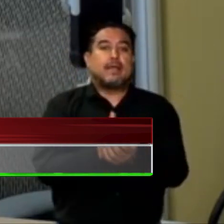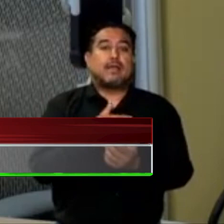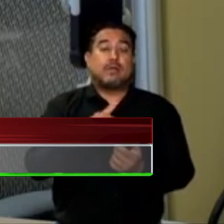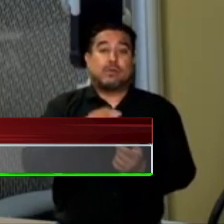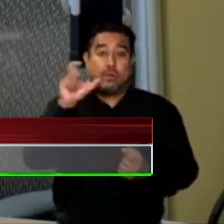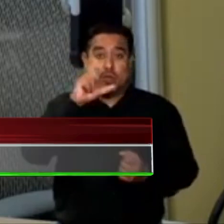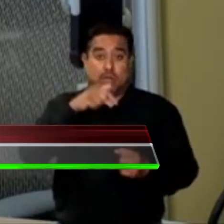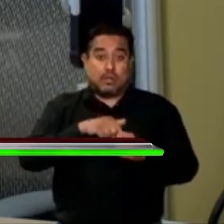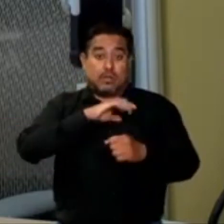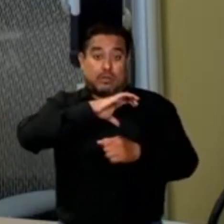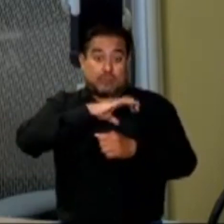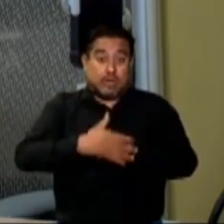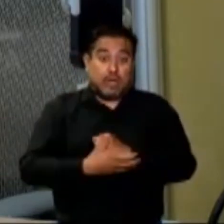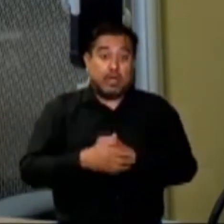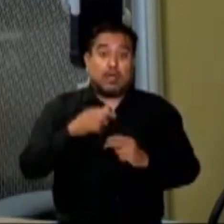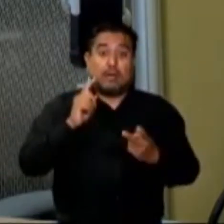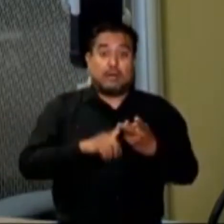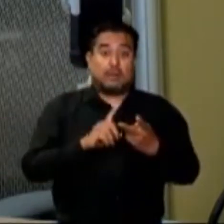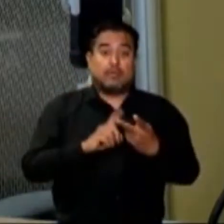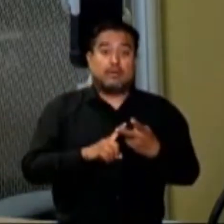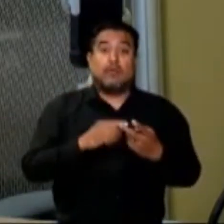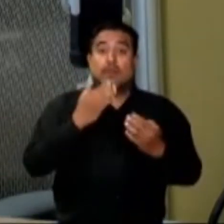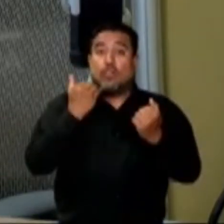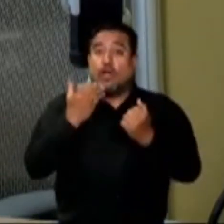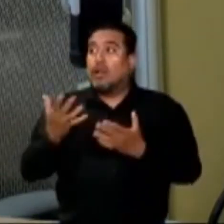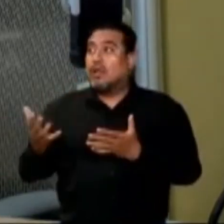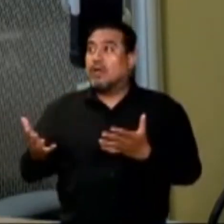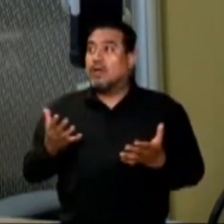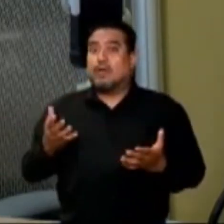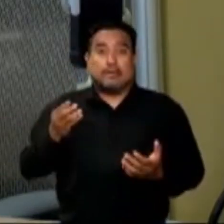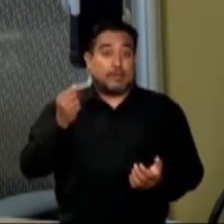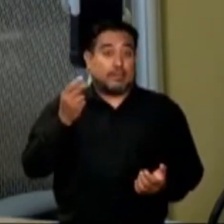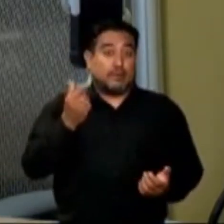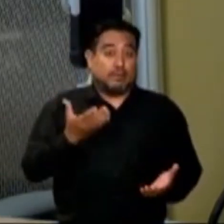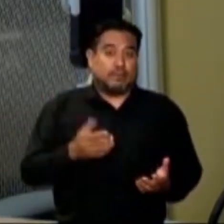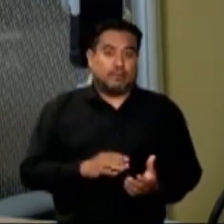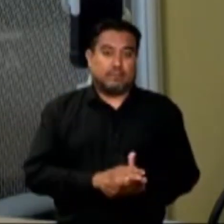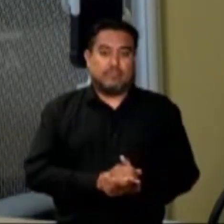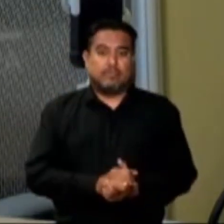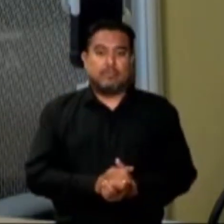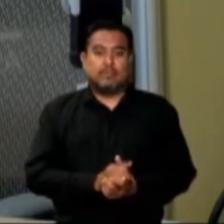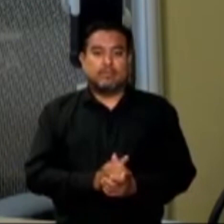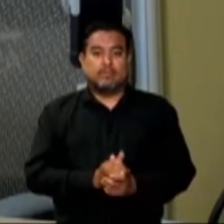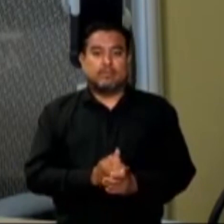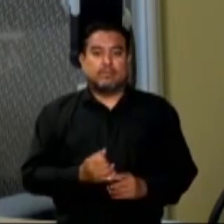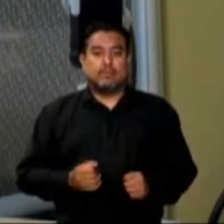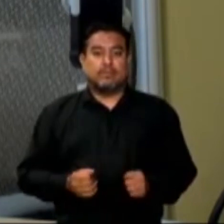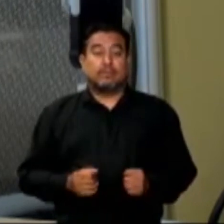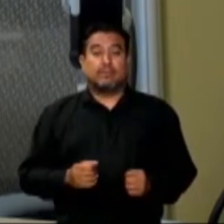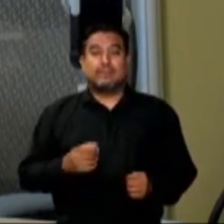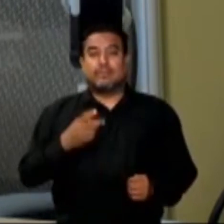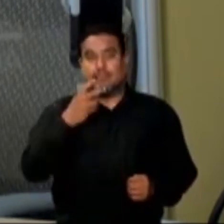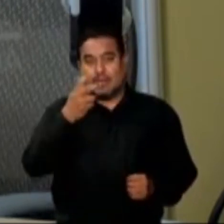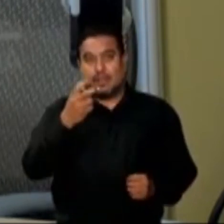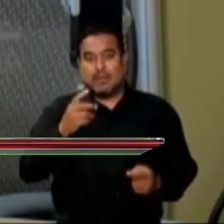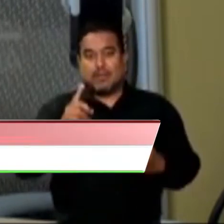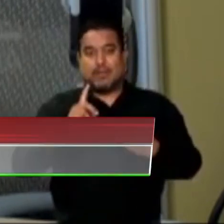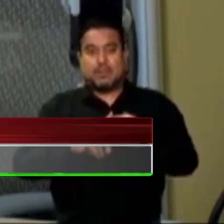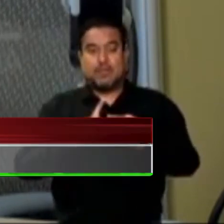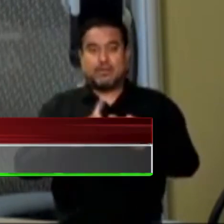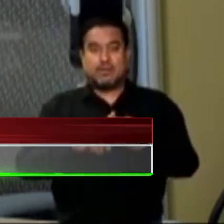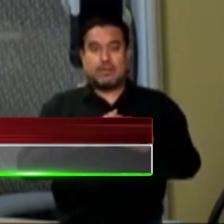su encargo no tenga la posibilidad de jubilarse con el ISEG. Respecto a la primera, las